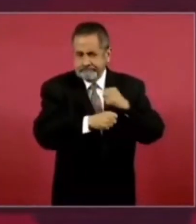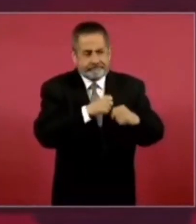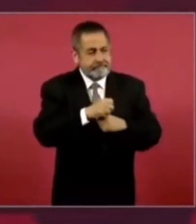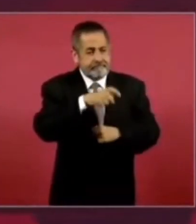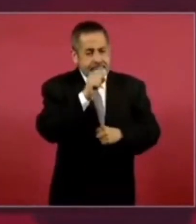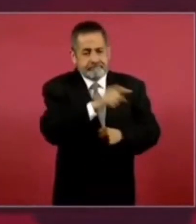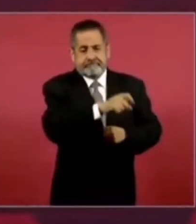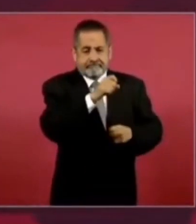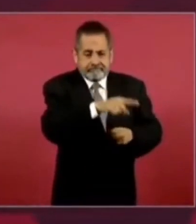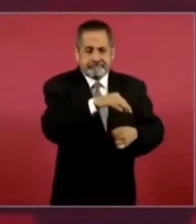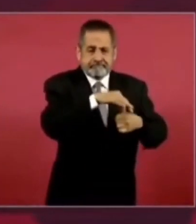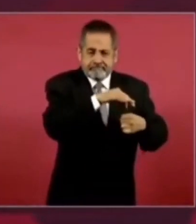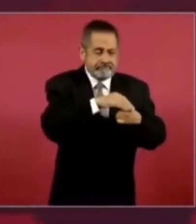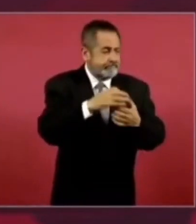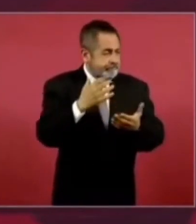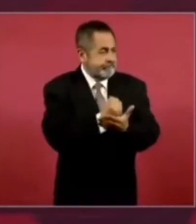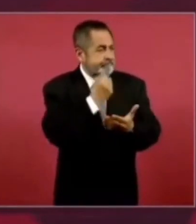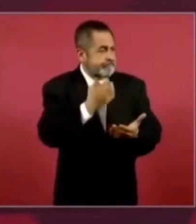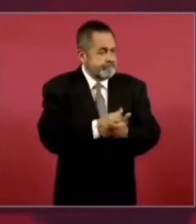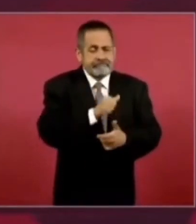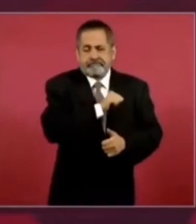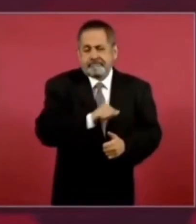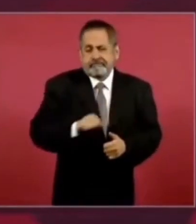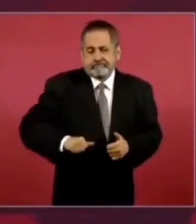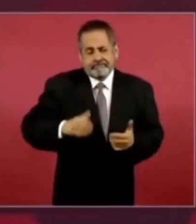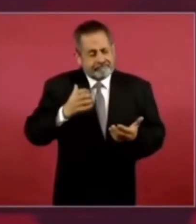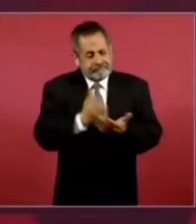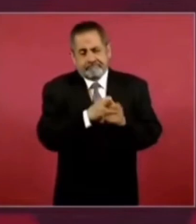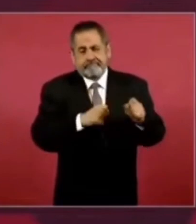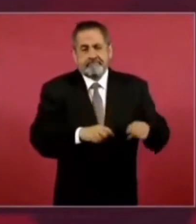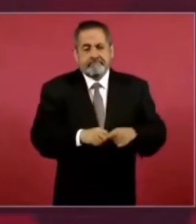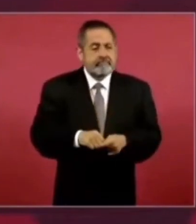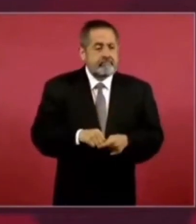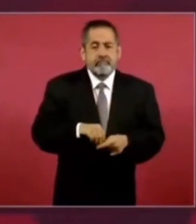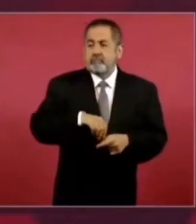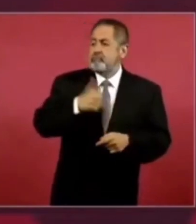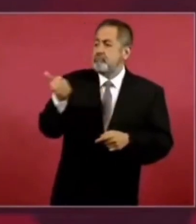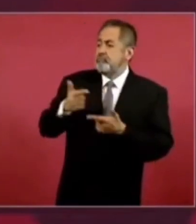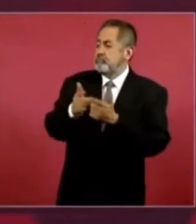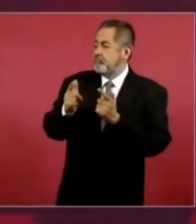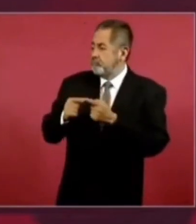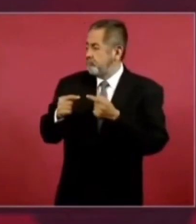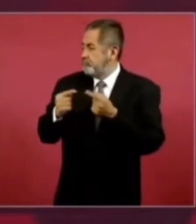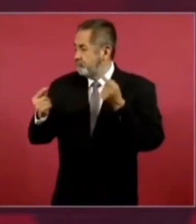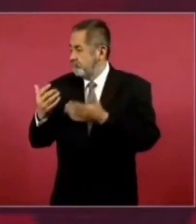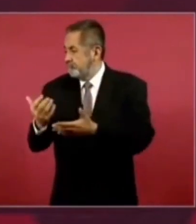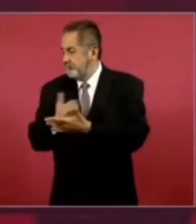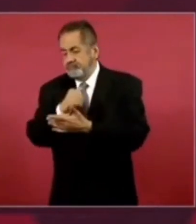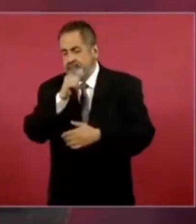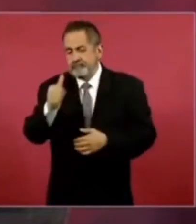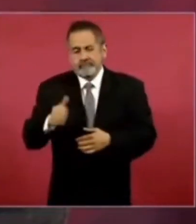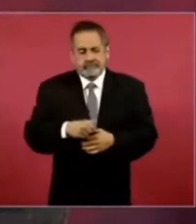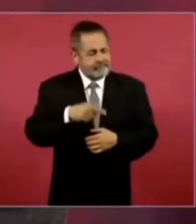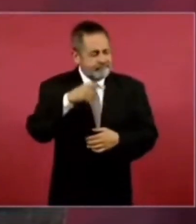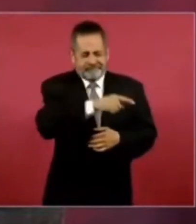eh Esa delegación nunca ha ganado la oposición